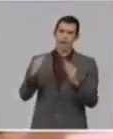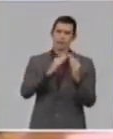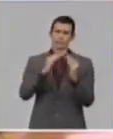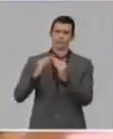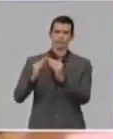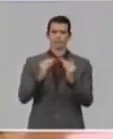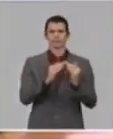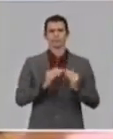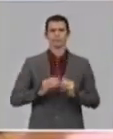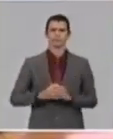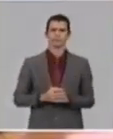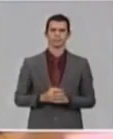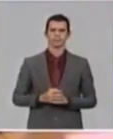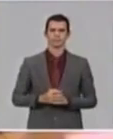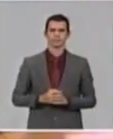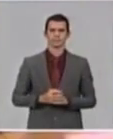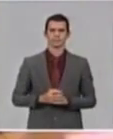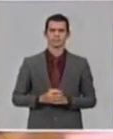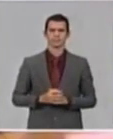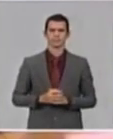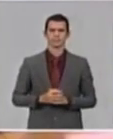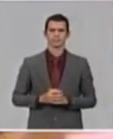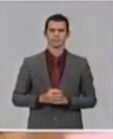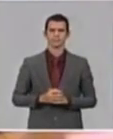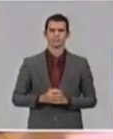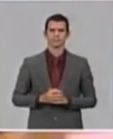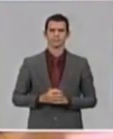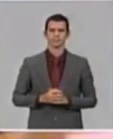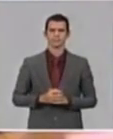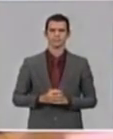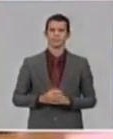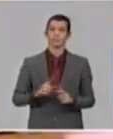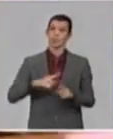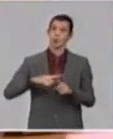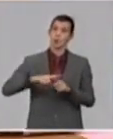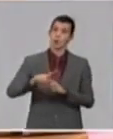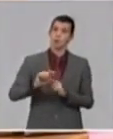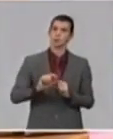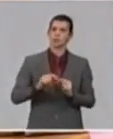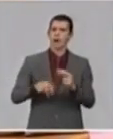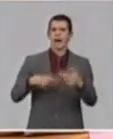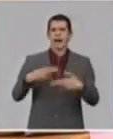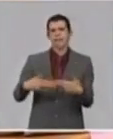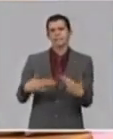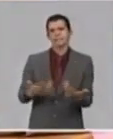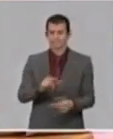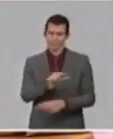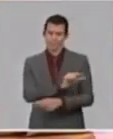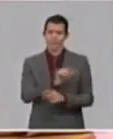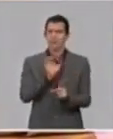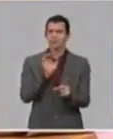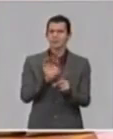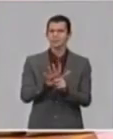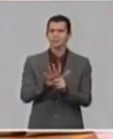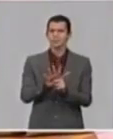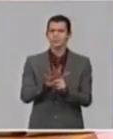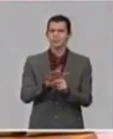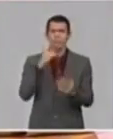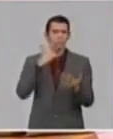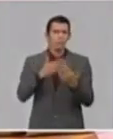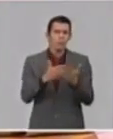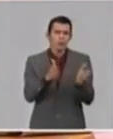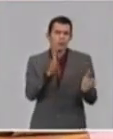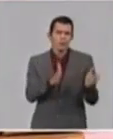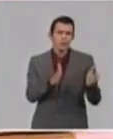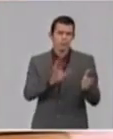Está una medida que es un servicio que se aprobó recientemente, que todavía sabemos que no ha despegado en su totalidad, que